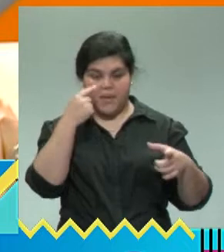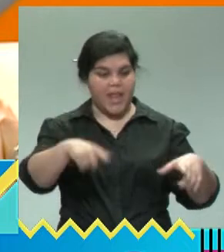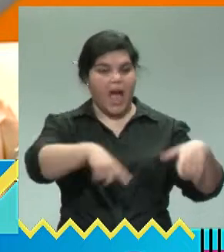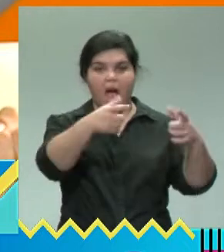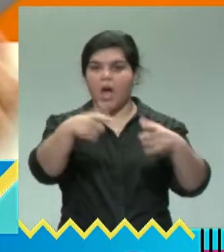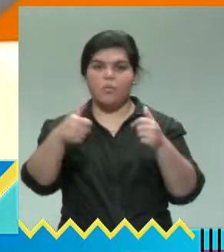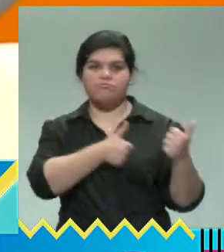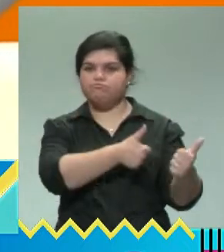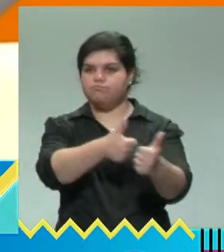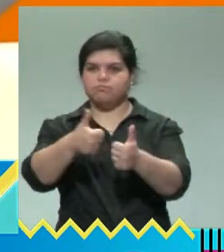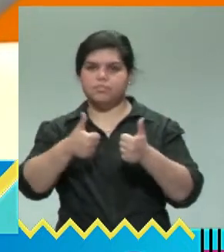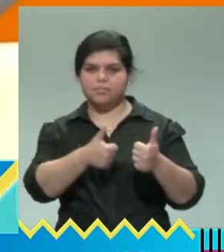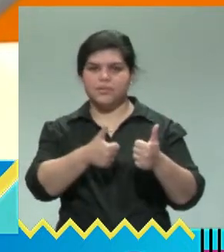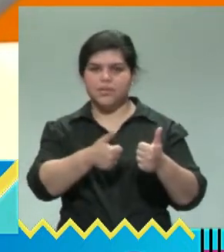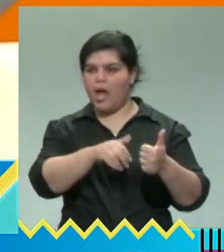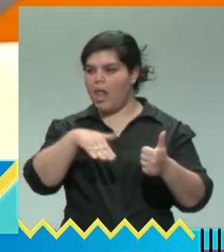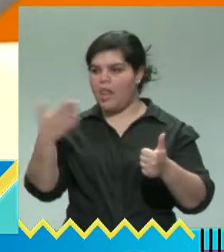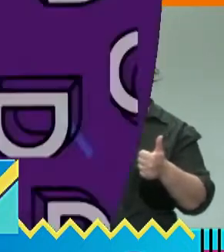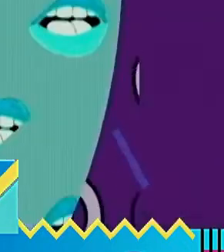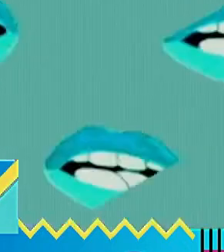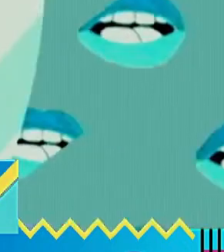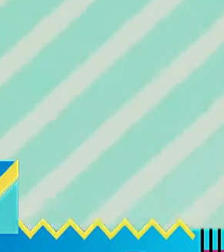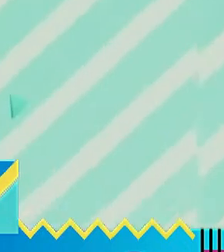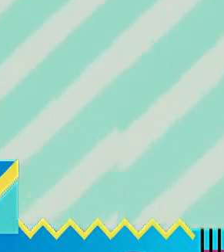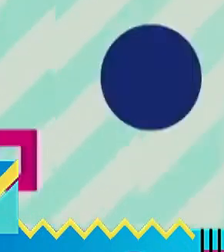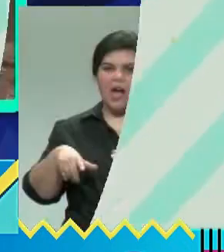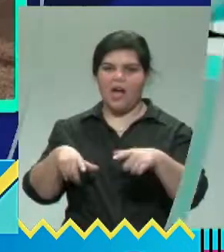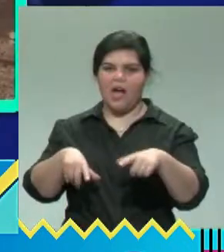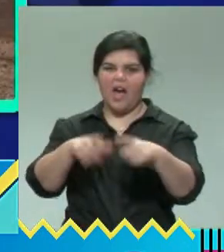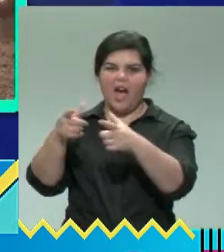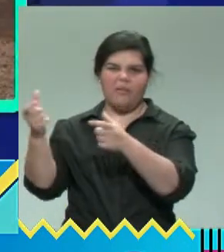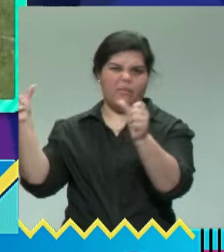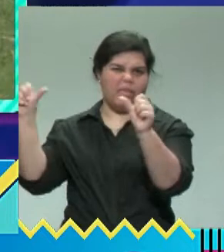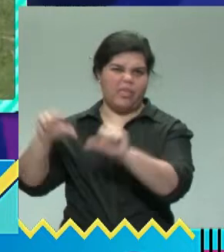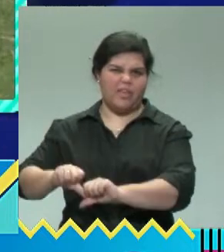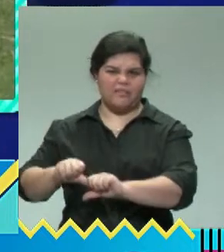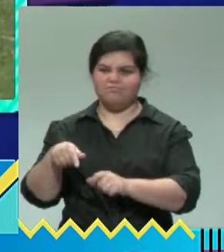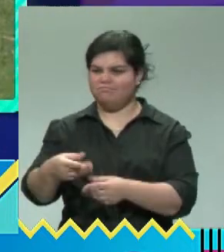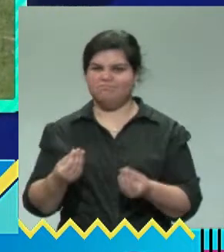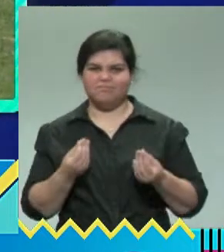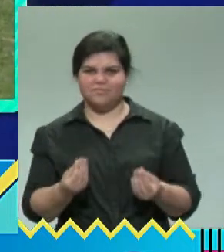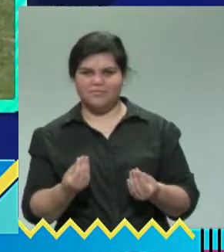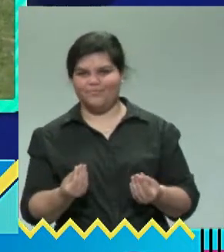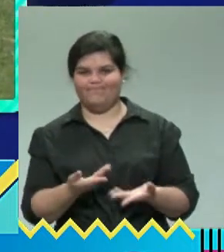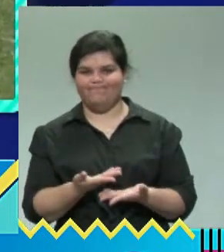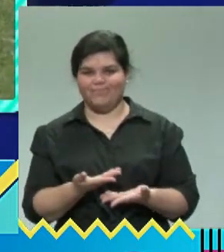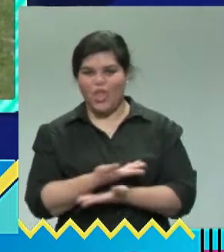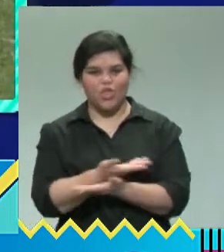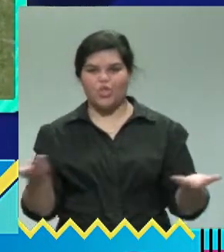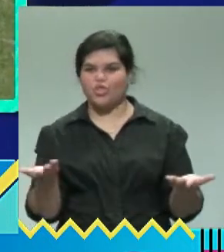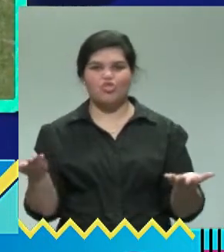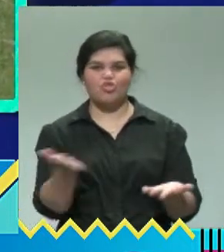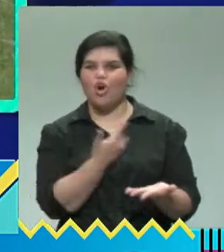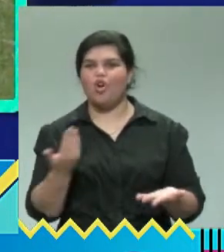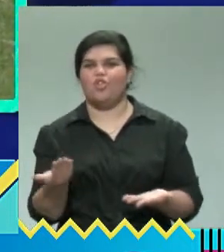arbolado y el de al lado no. Bien. Imagínate que no tiene ningún sentido, porque nosotros tenemos que atajar la polución como área